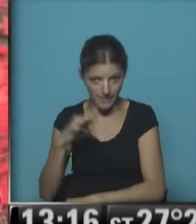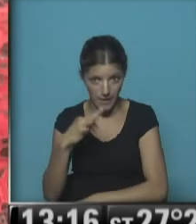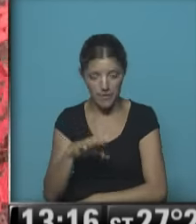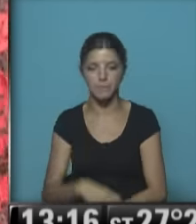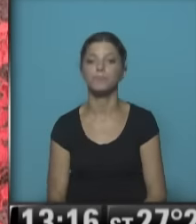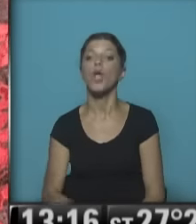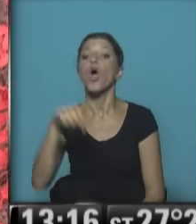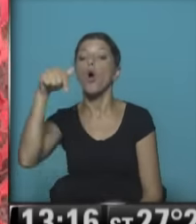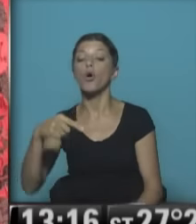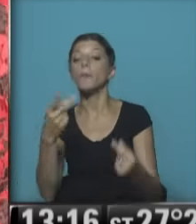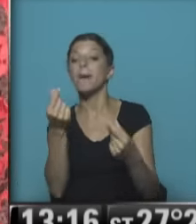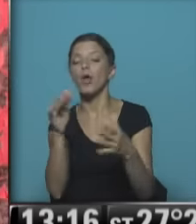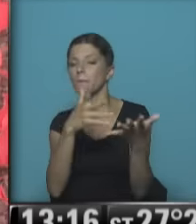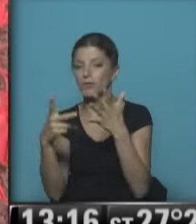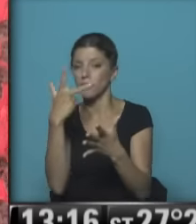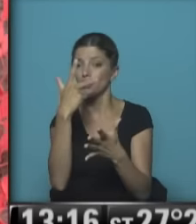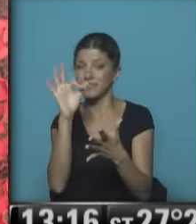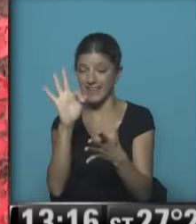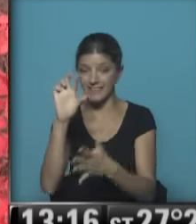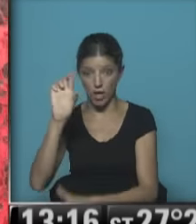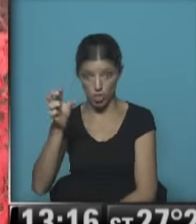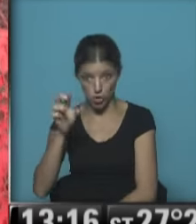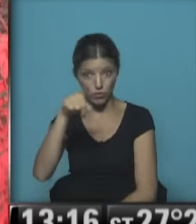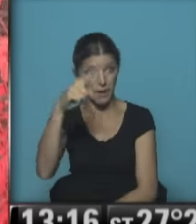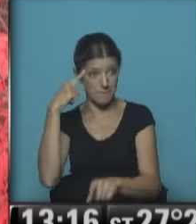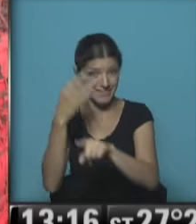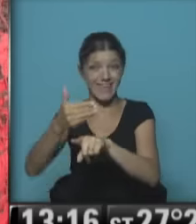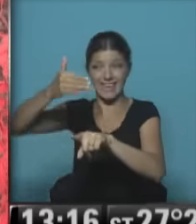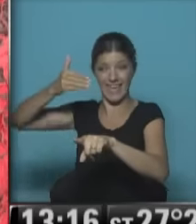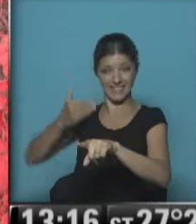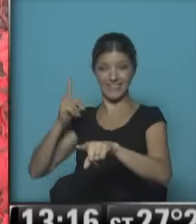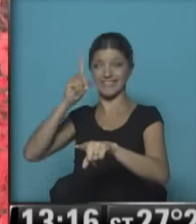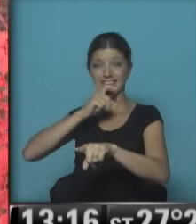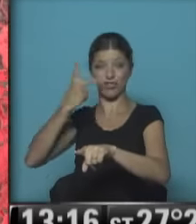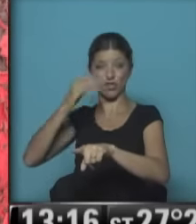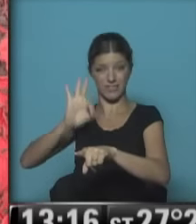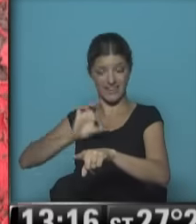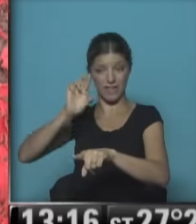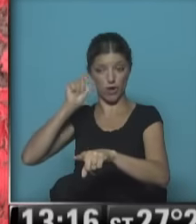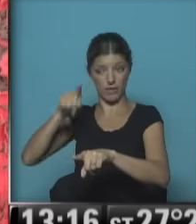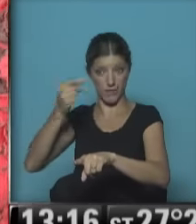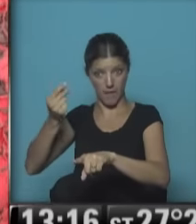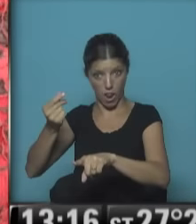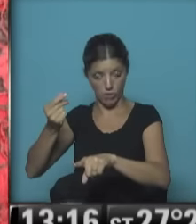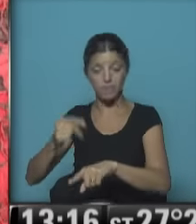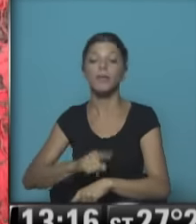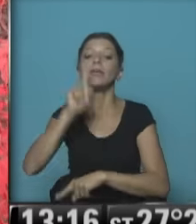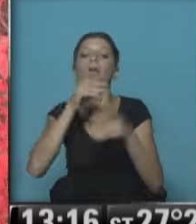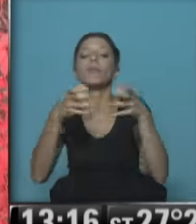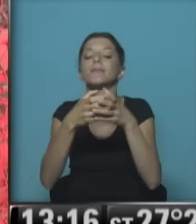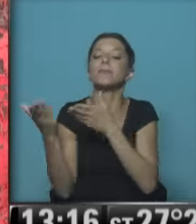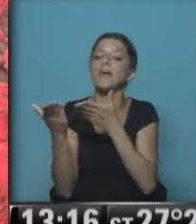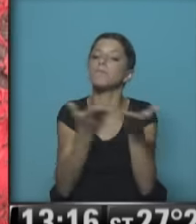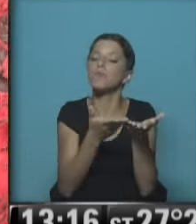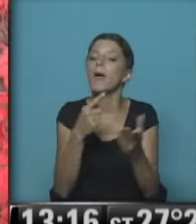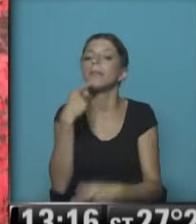cerca de los $30 el barril. Pensemos que alguna vez tocó los $130 el barril. Y algunas consultoras estiman que el precio